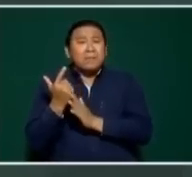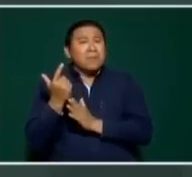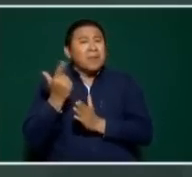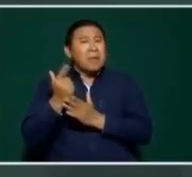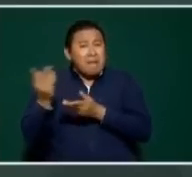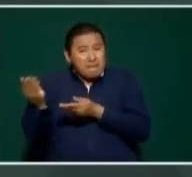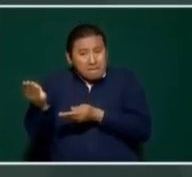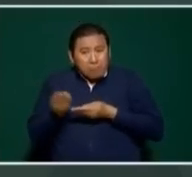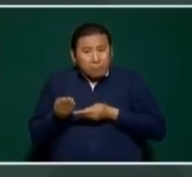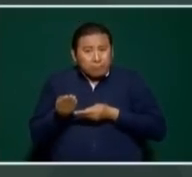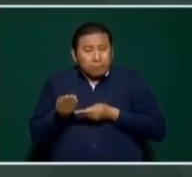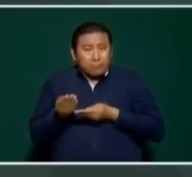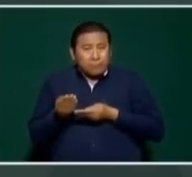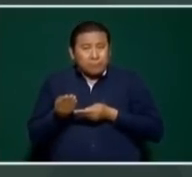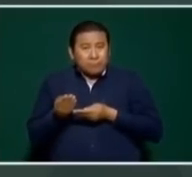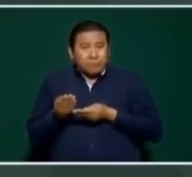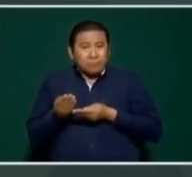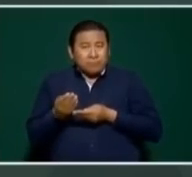el parte